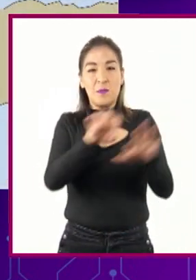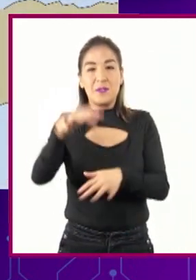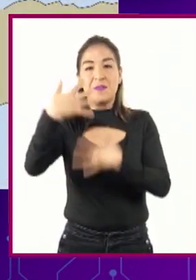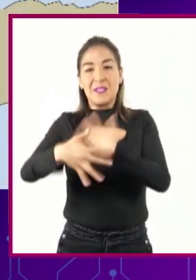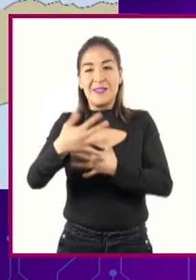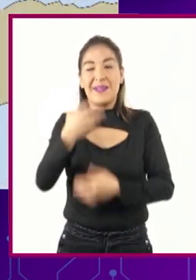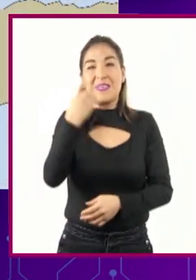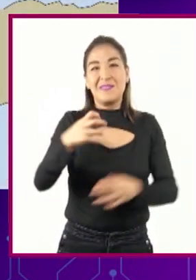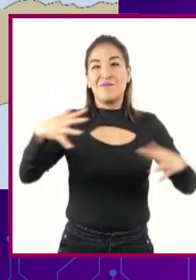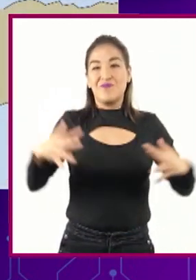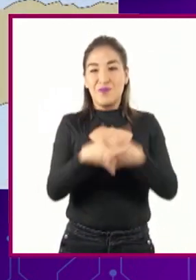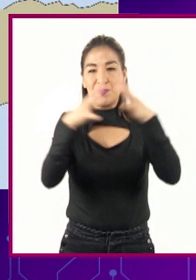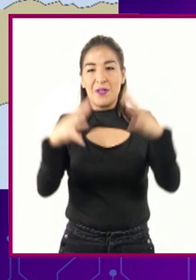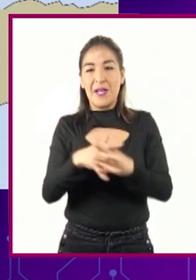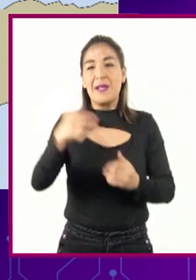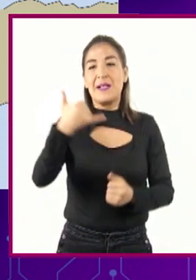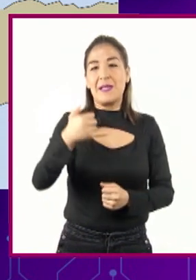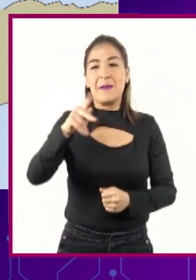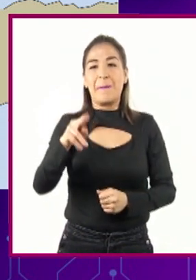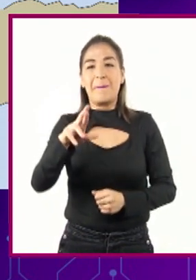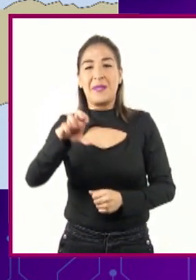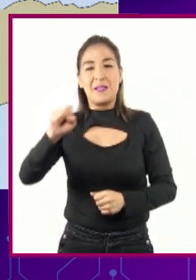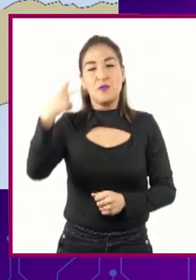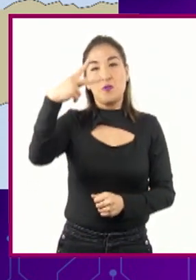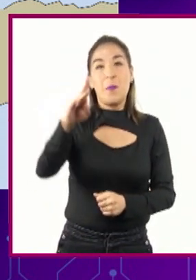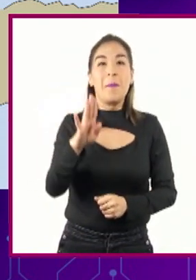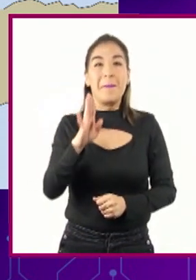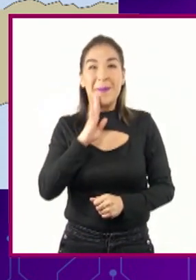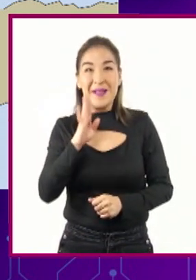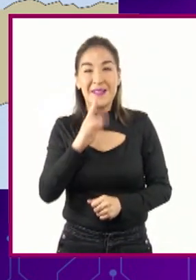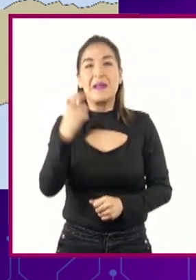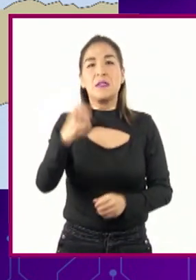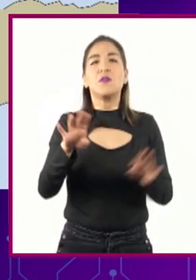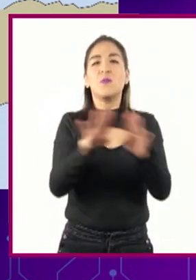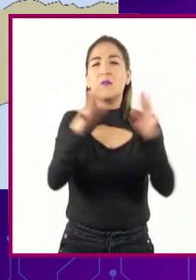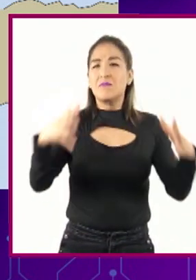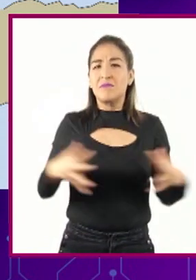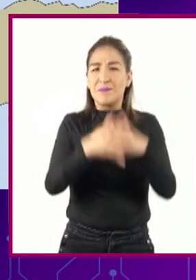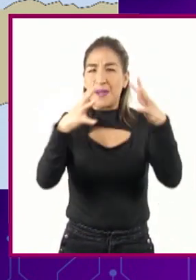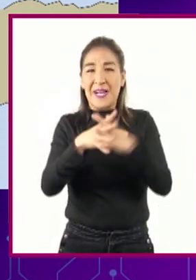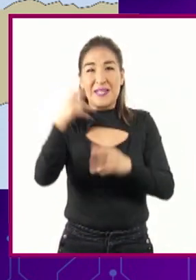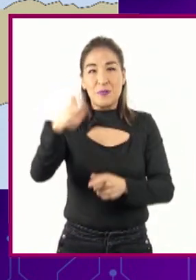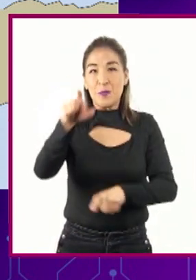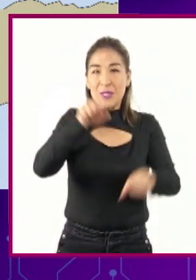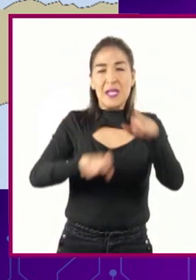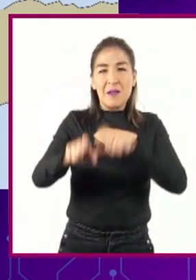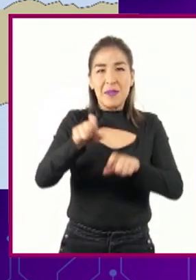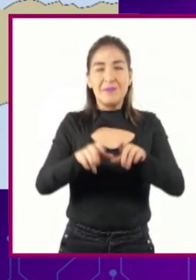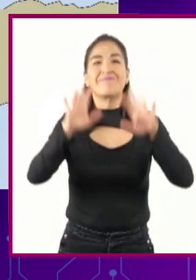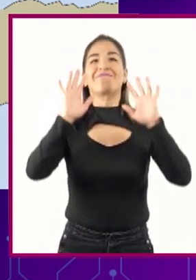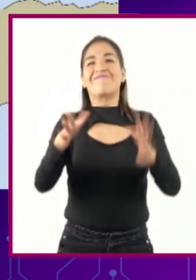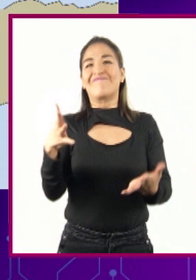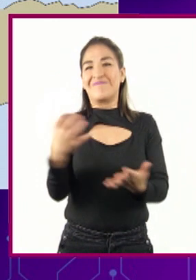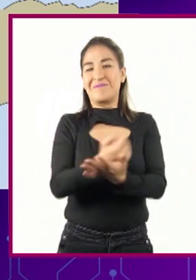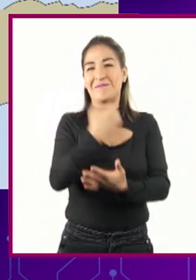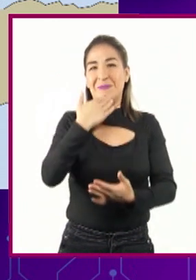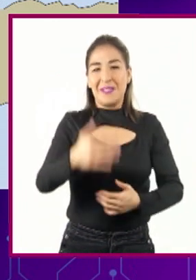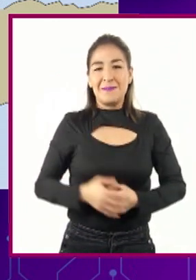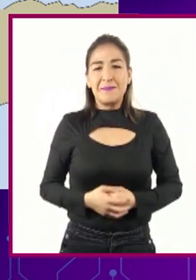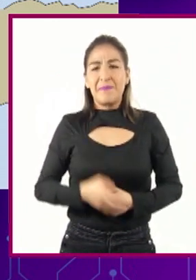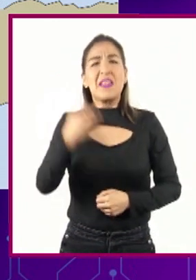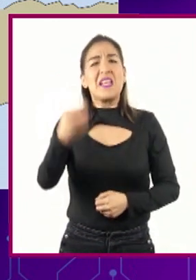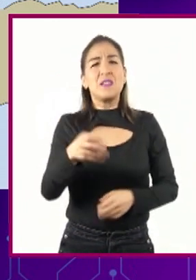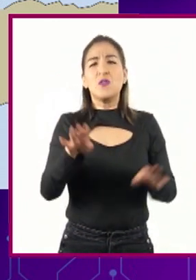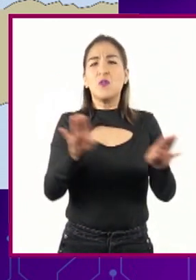durante la segunda batalla de Ypres, en Bélgica, que las armas químicas dieron el resultado esperado. Debido a que